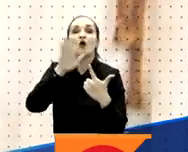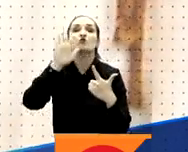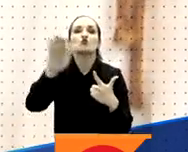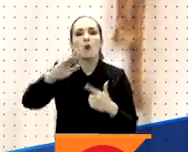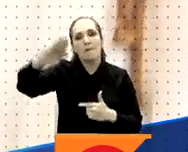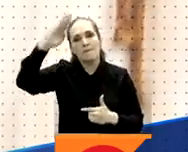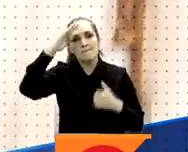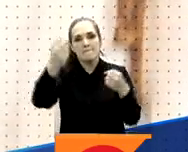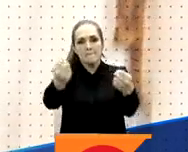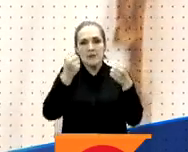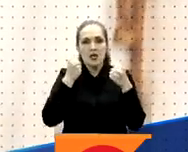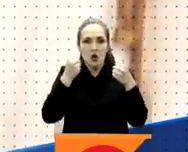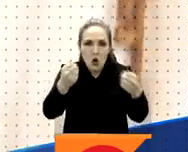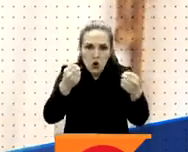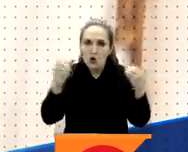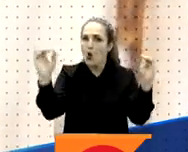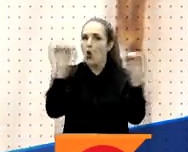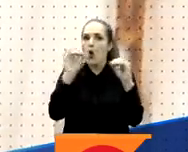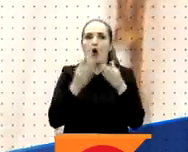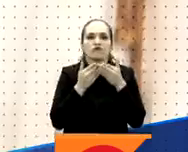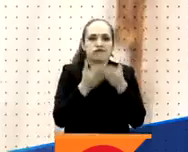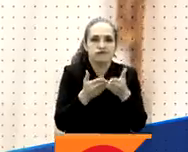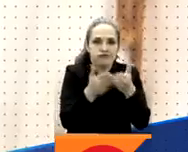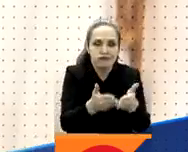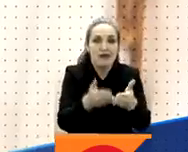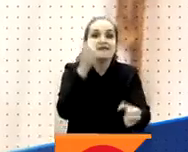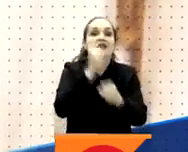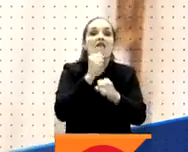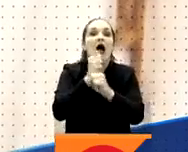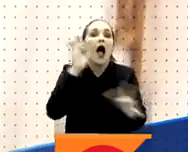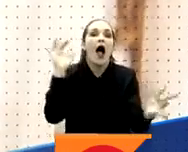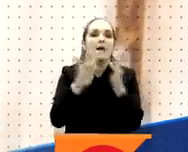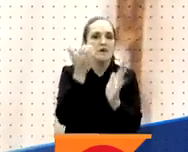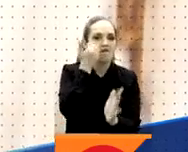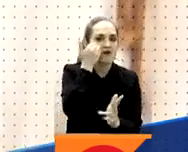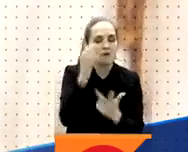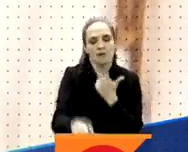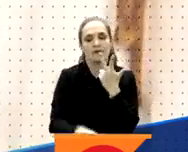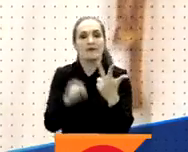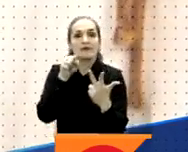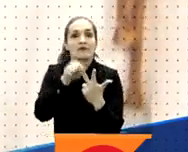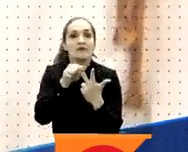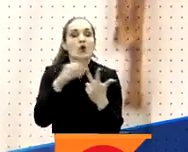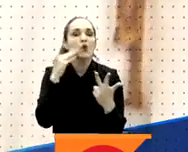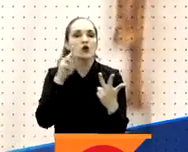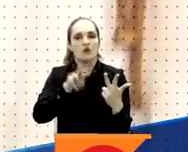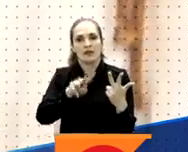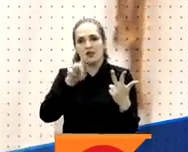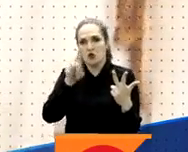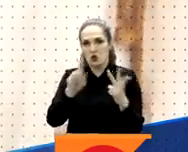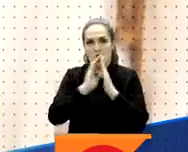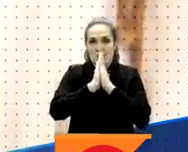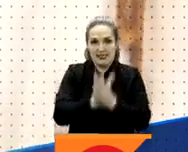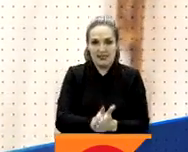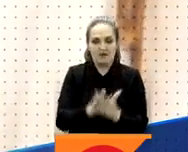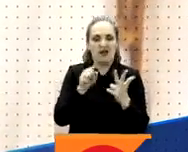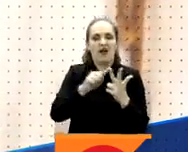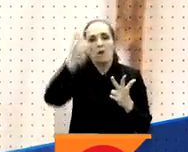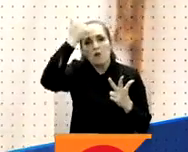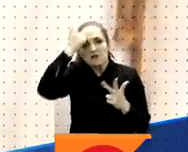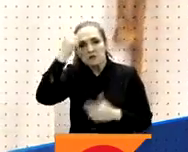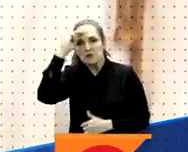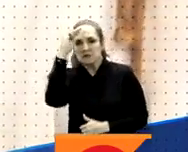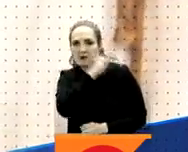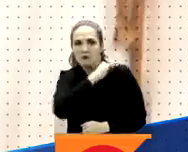que realiza el traslado aéreo especializado de pacientes. También empieza hoy. En la tercera, activa desde el 21 de diciembre, están docentes, fuerzas